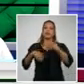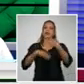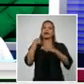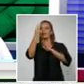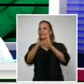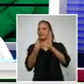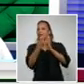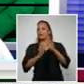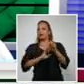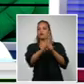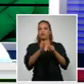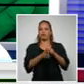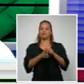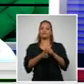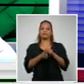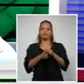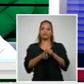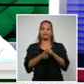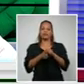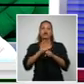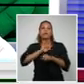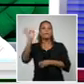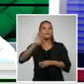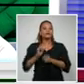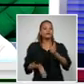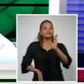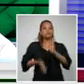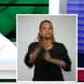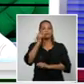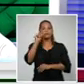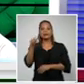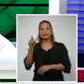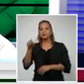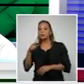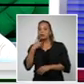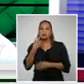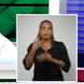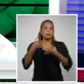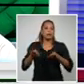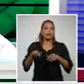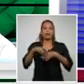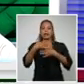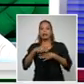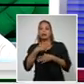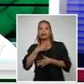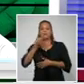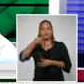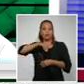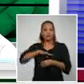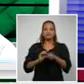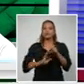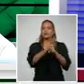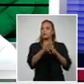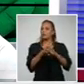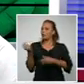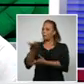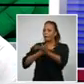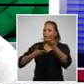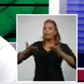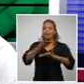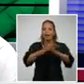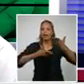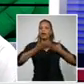el tener un % tan elevado de personas que no tienen síntomas y están ahí compartiendo con uno,